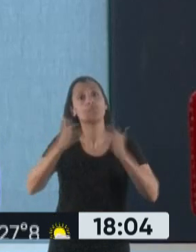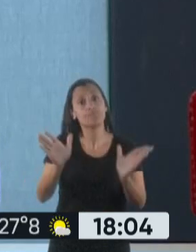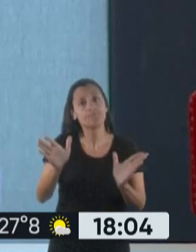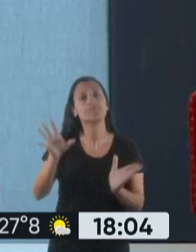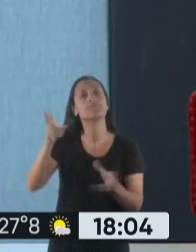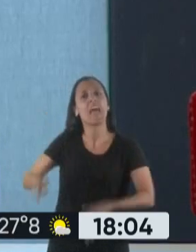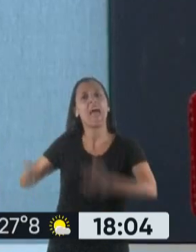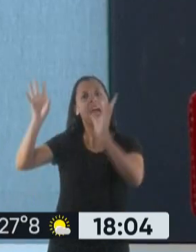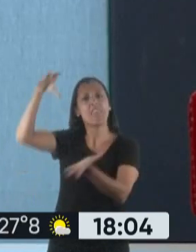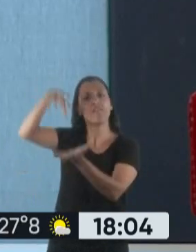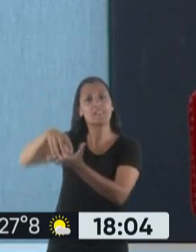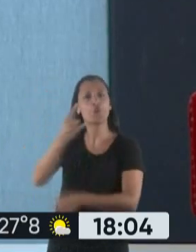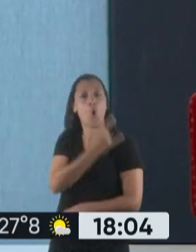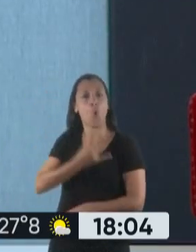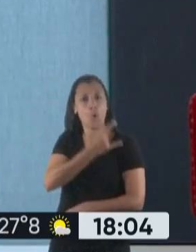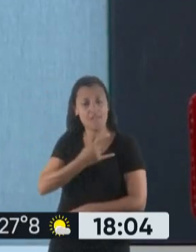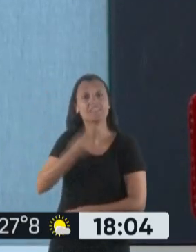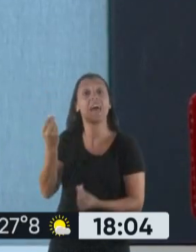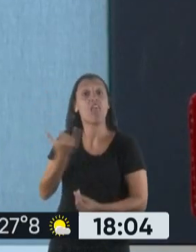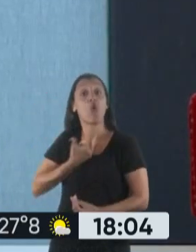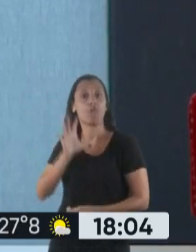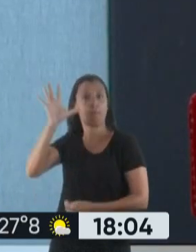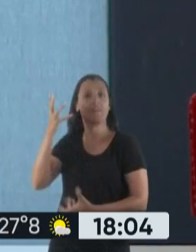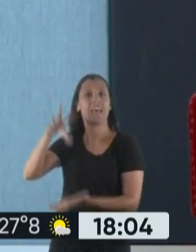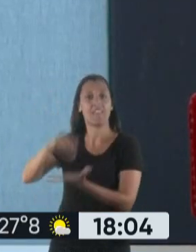el edificio de la Universidad de Tierra del Fuego.